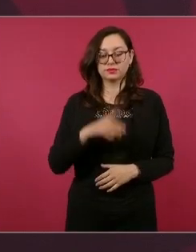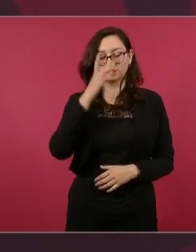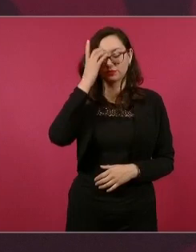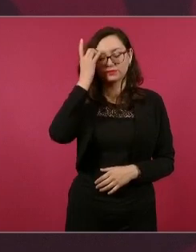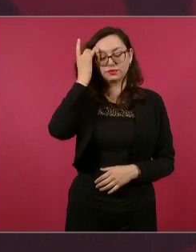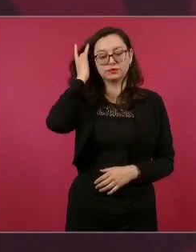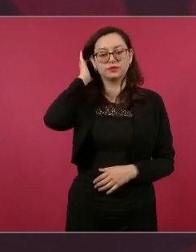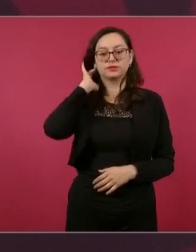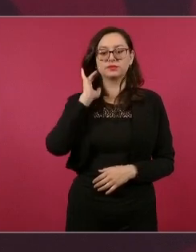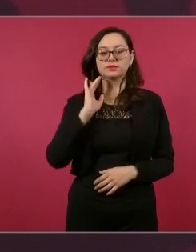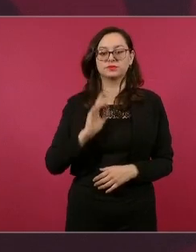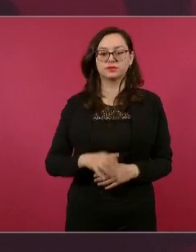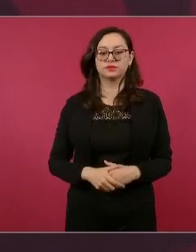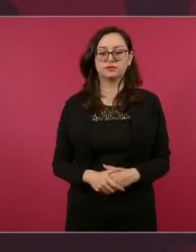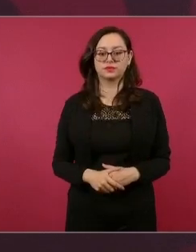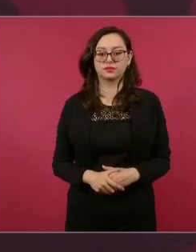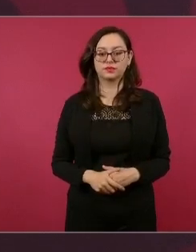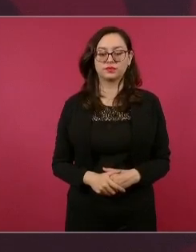le ha ido mal a México